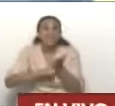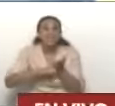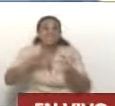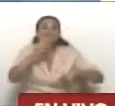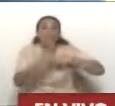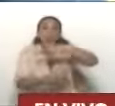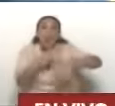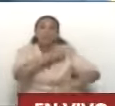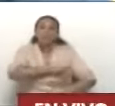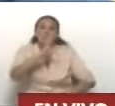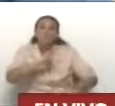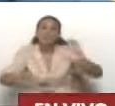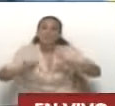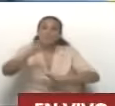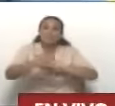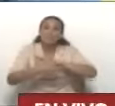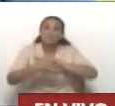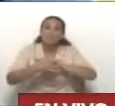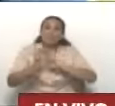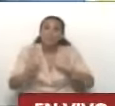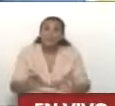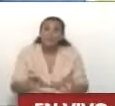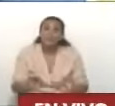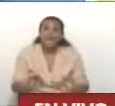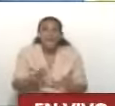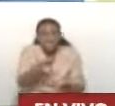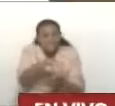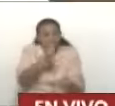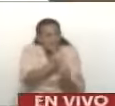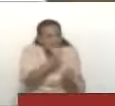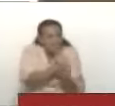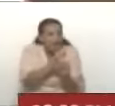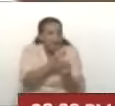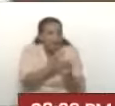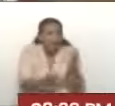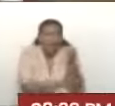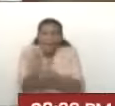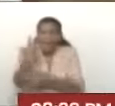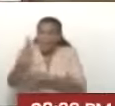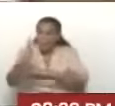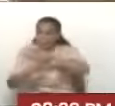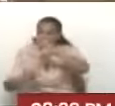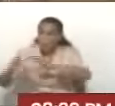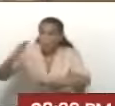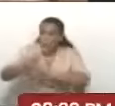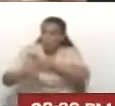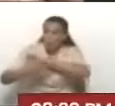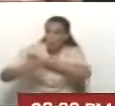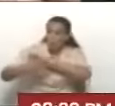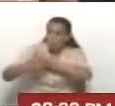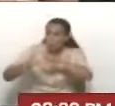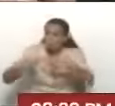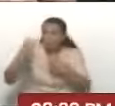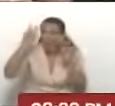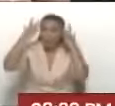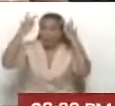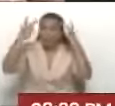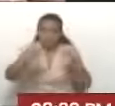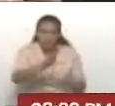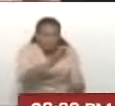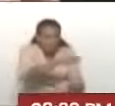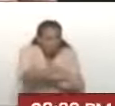socialismo científico. Que es el socialismo del trabajo, de la solidaridad y del conocimiento,